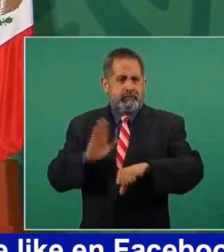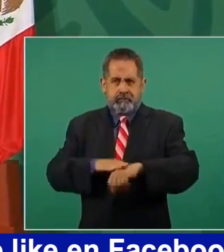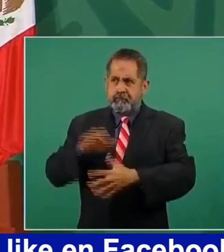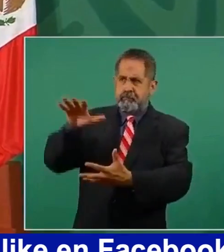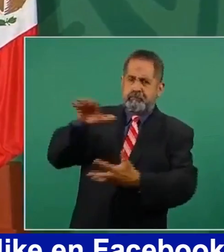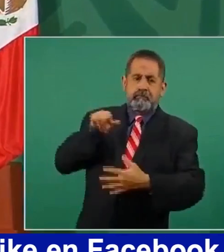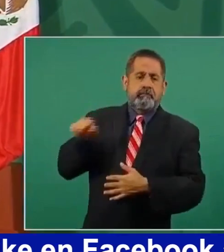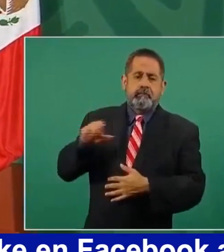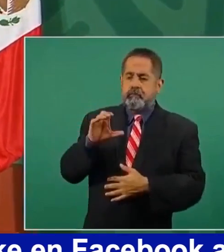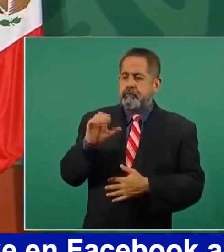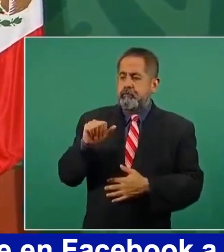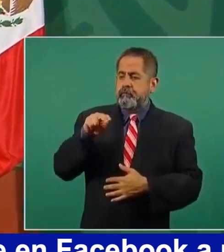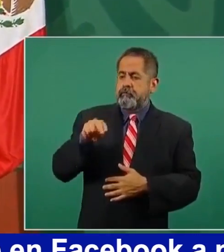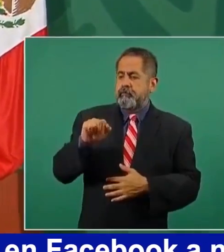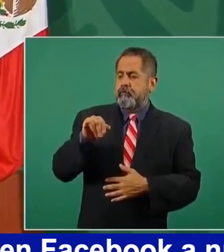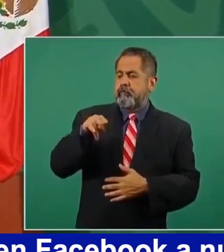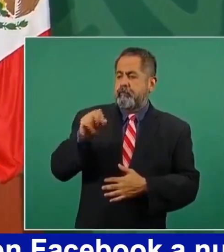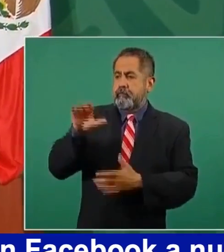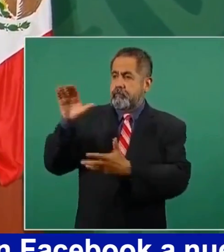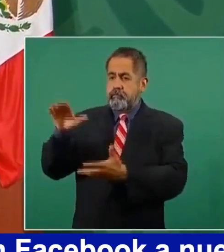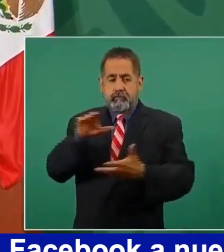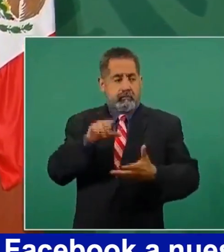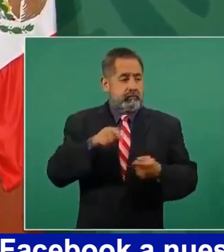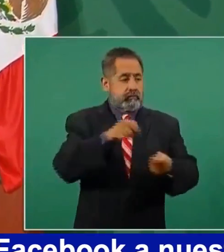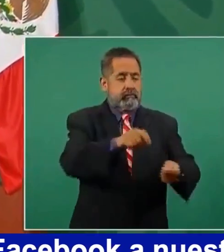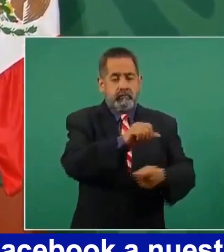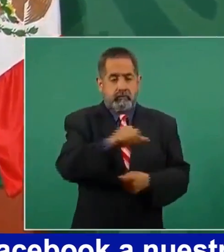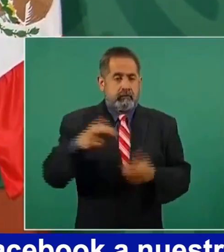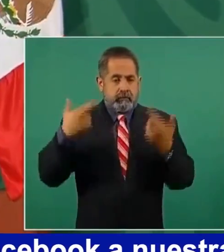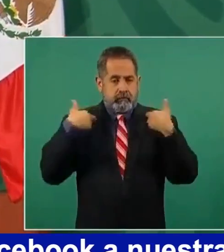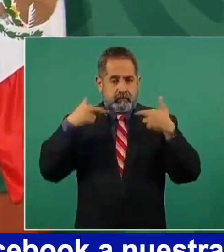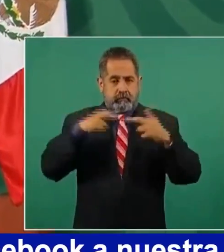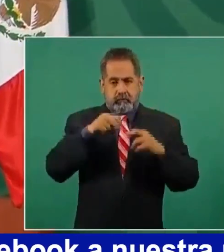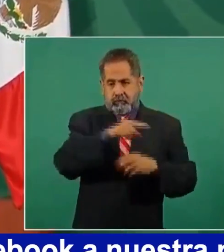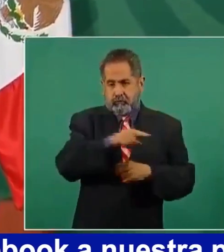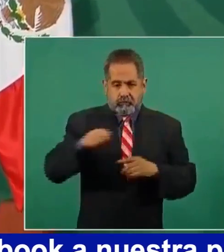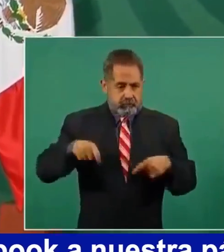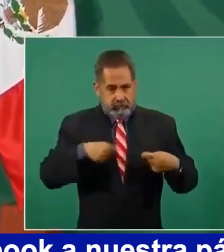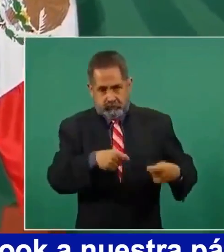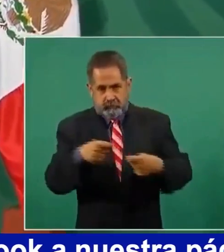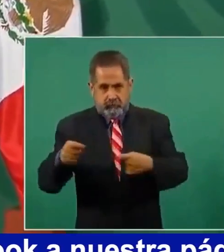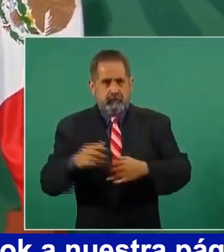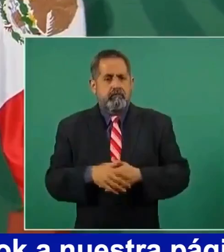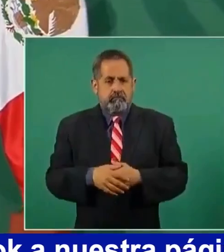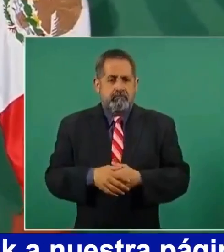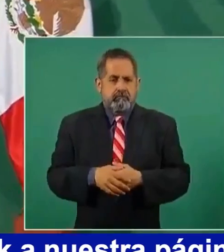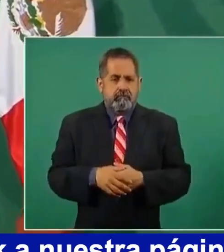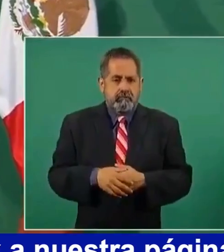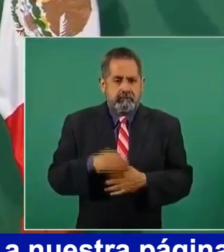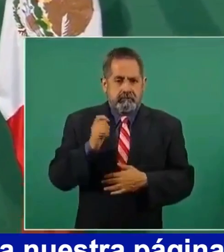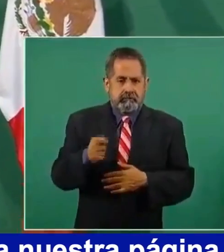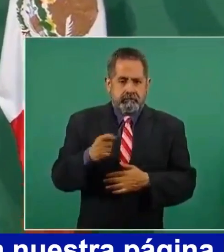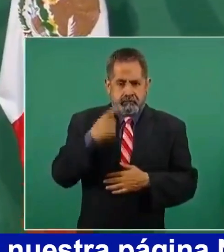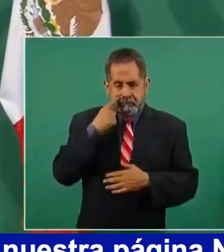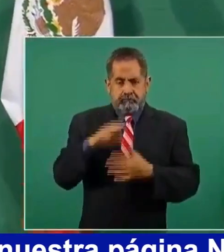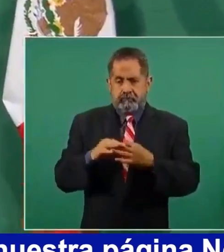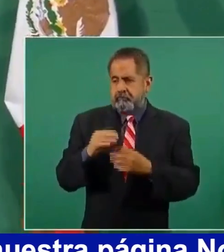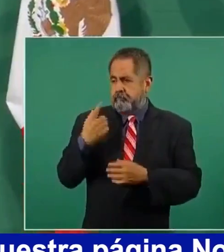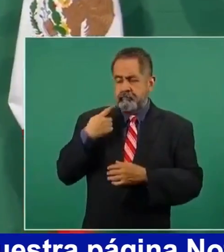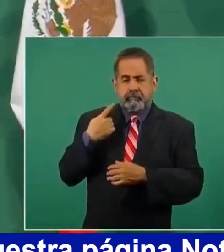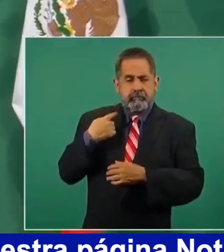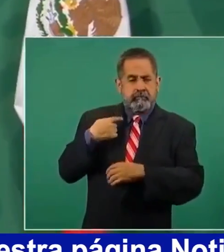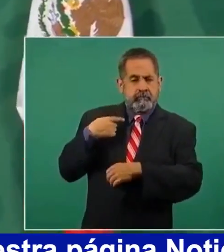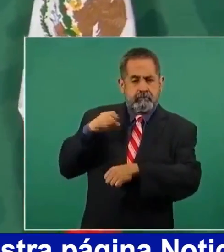CanSino que son para maestros. O sea, terminamos este fin de